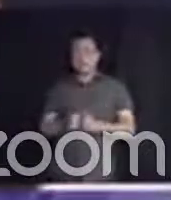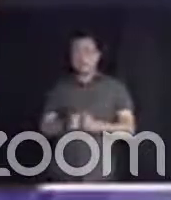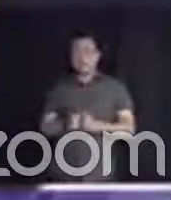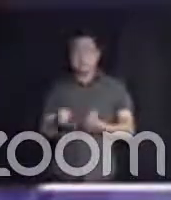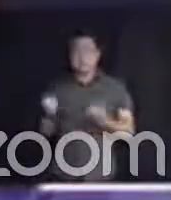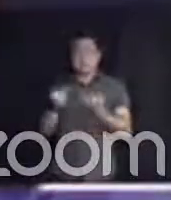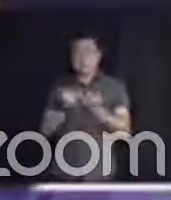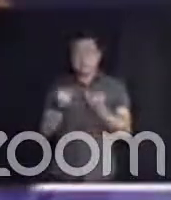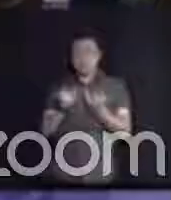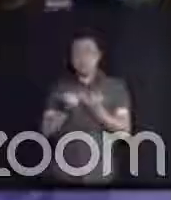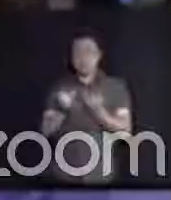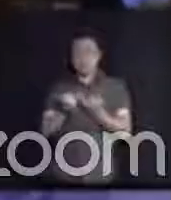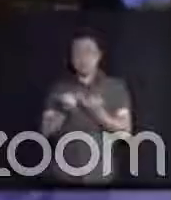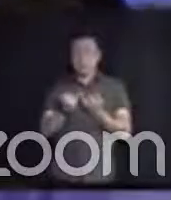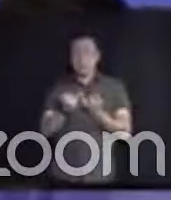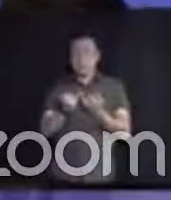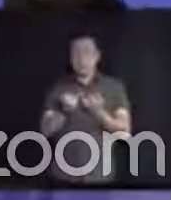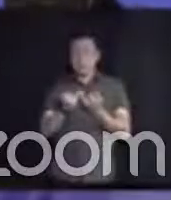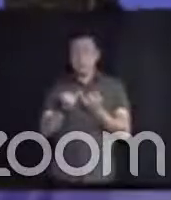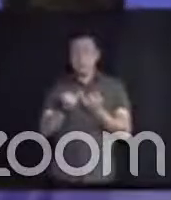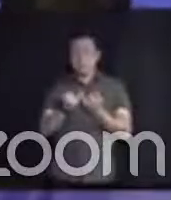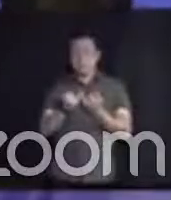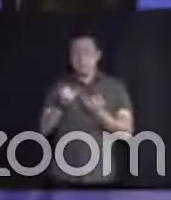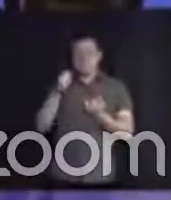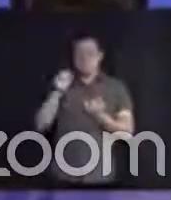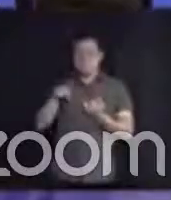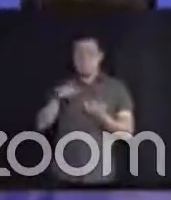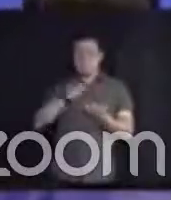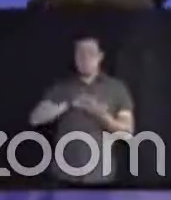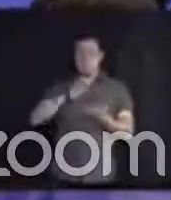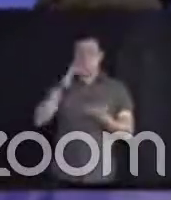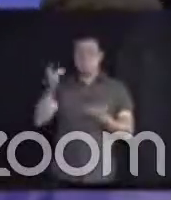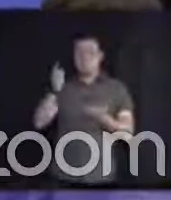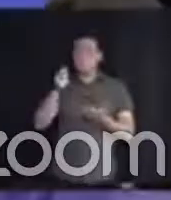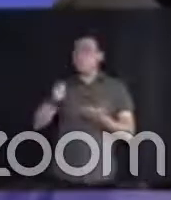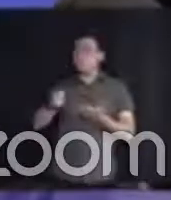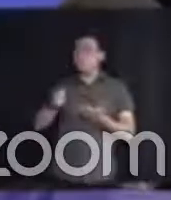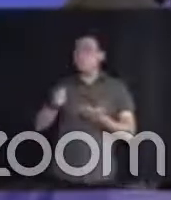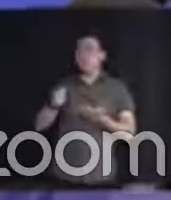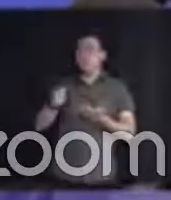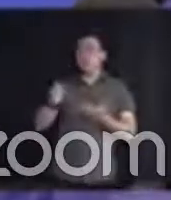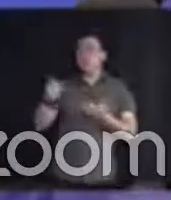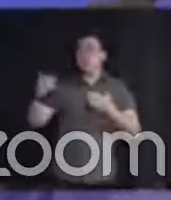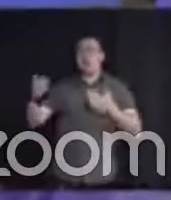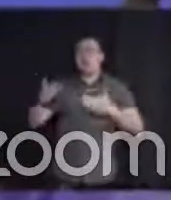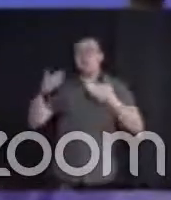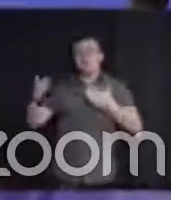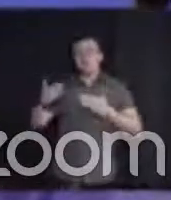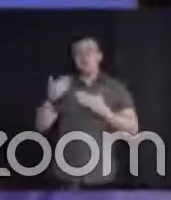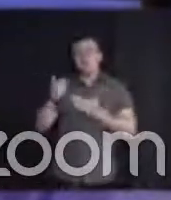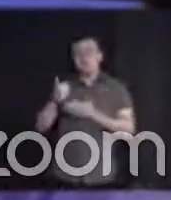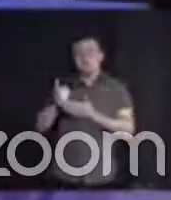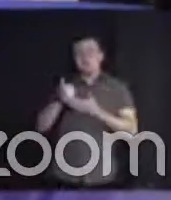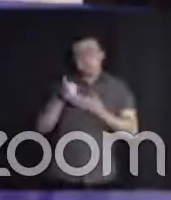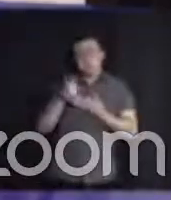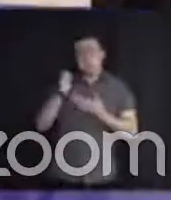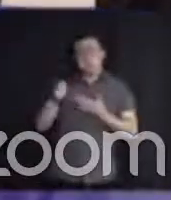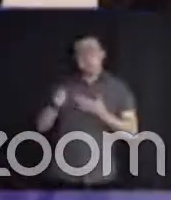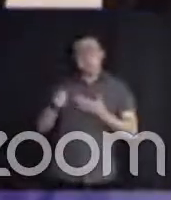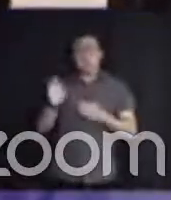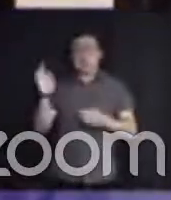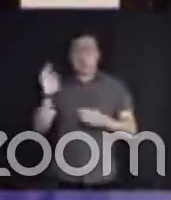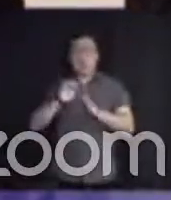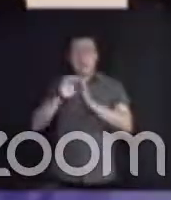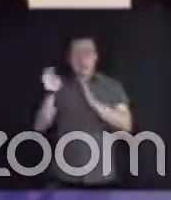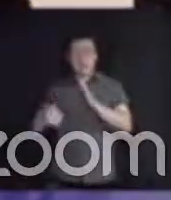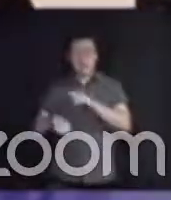Gracias. También quiero agradecer porque son los que nos han fortalecido, a esa gente que